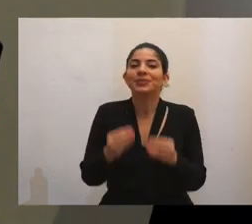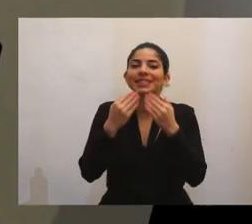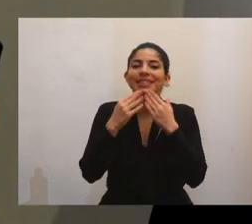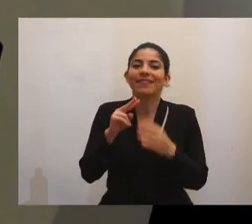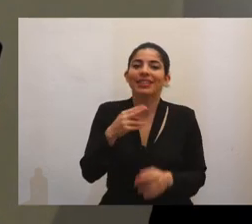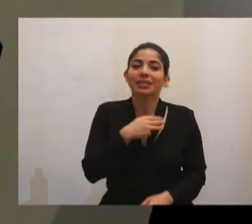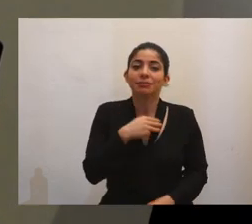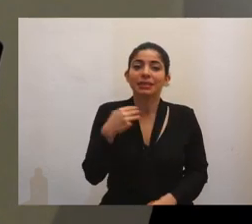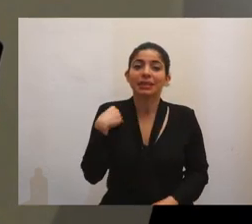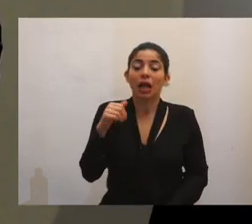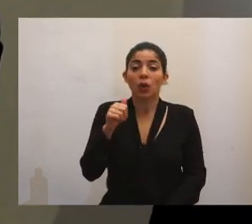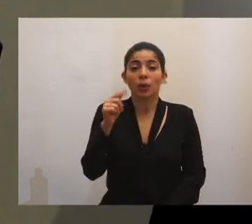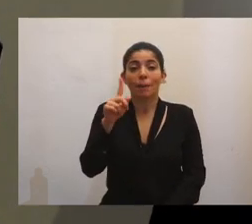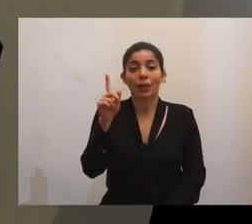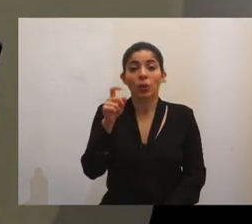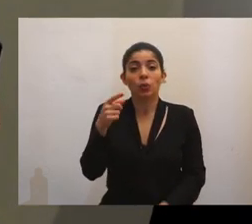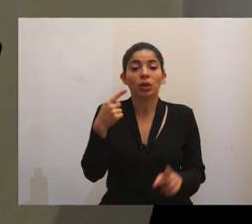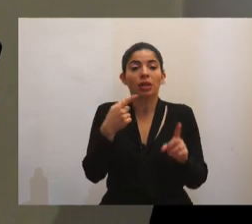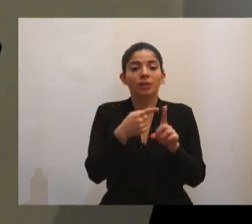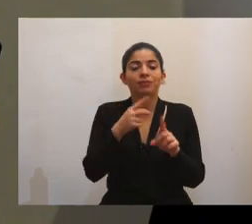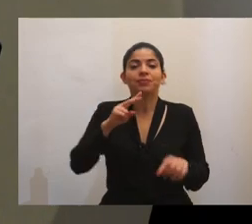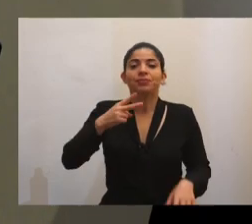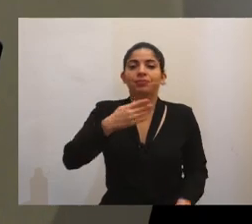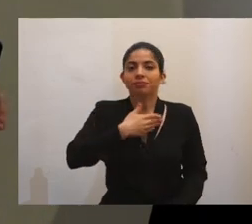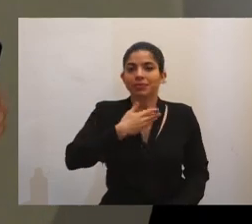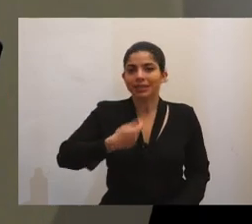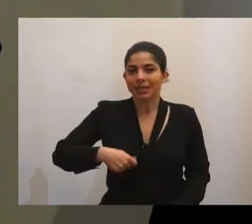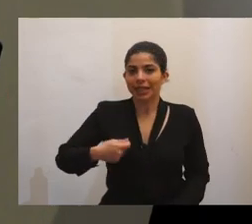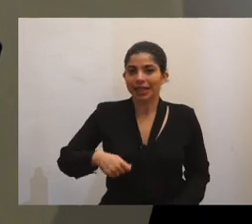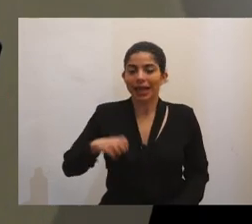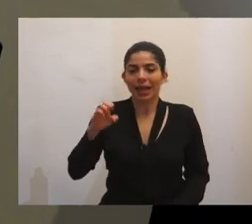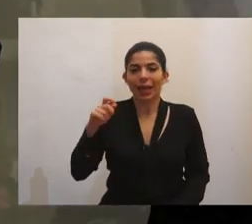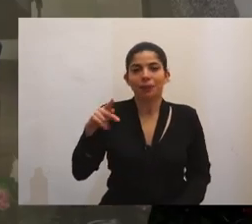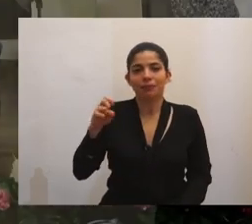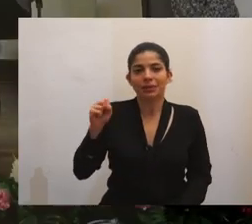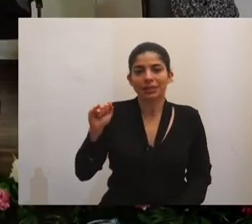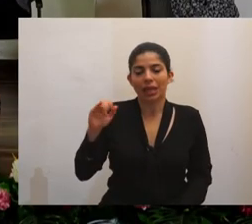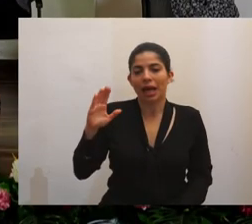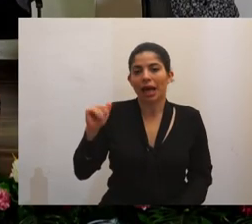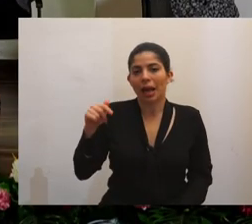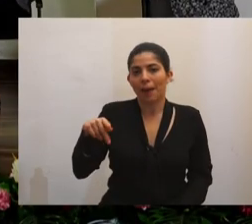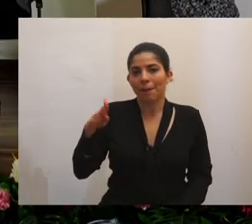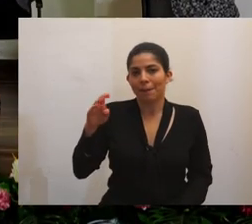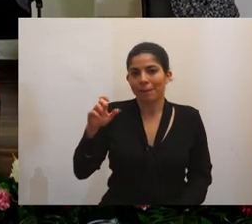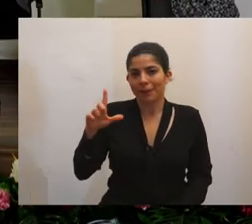gracias, viceministra. La siguiente consulta es para la vicepresidenta de la República, doña Epsi Campbell.